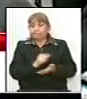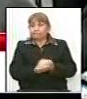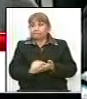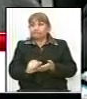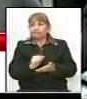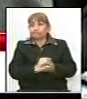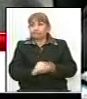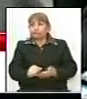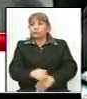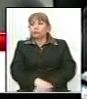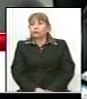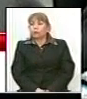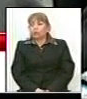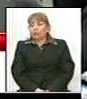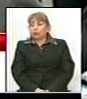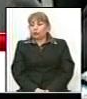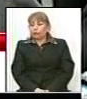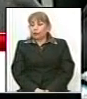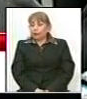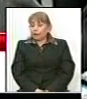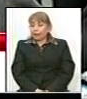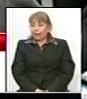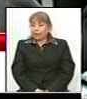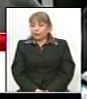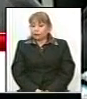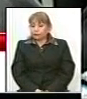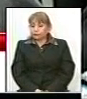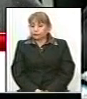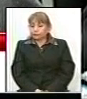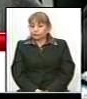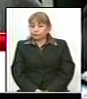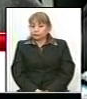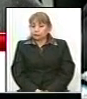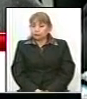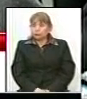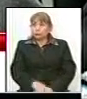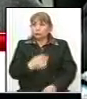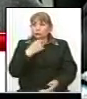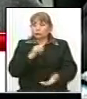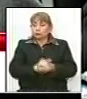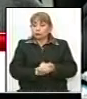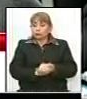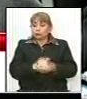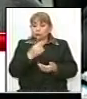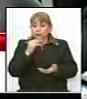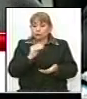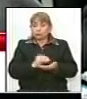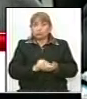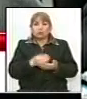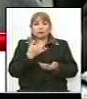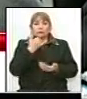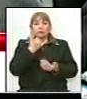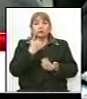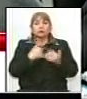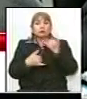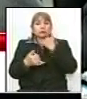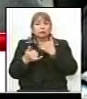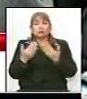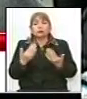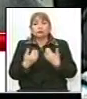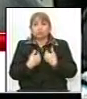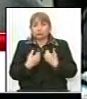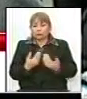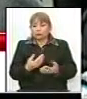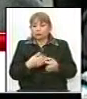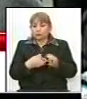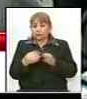¿no? Muy bien, la siguiente, por favor. La siguiente. Entonces, ¿qué dificultades tenemos, ¿no? Ya